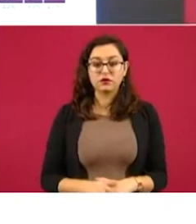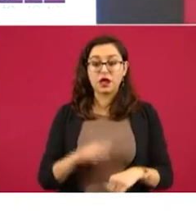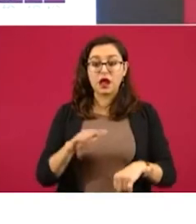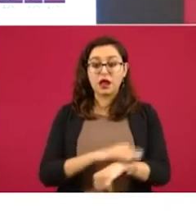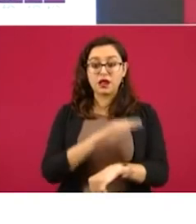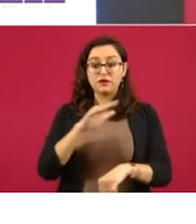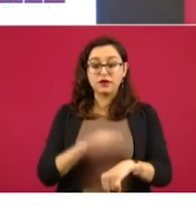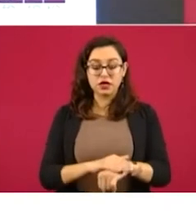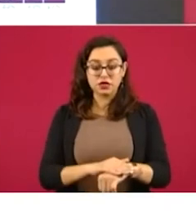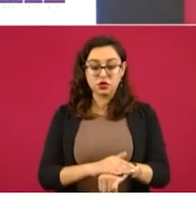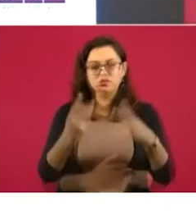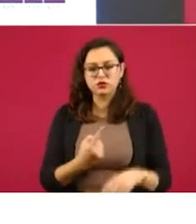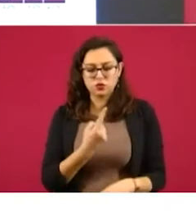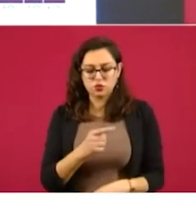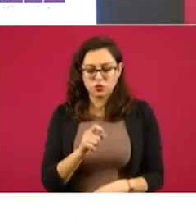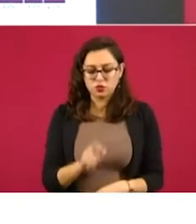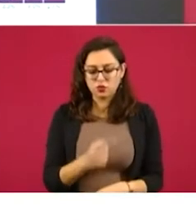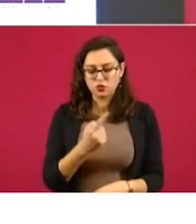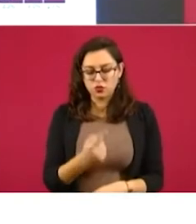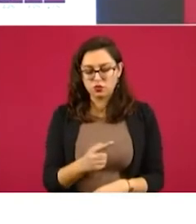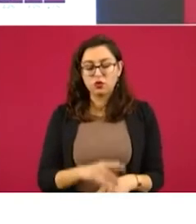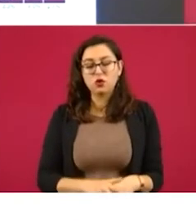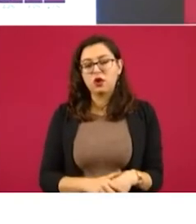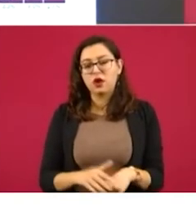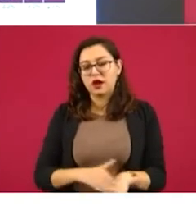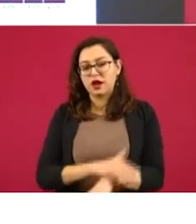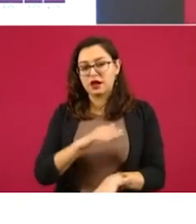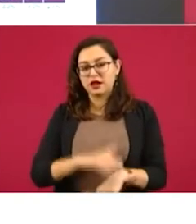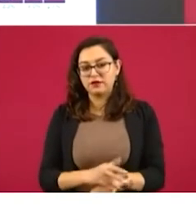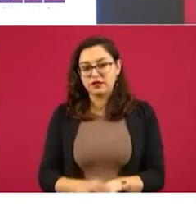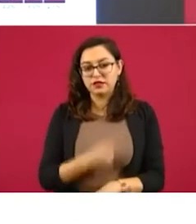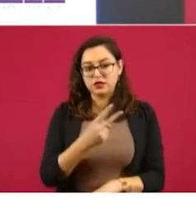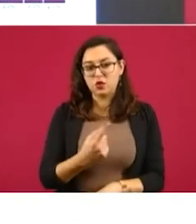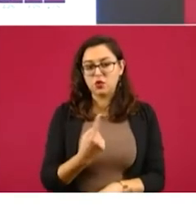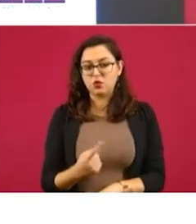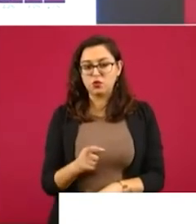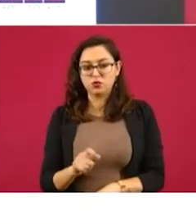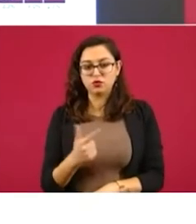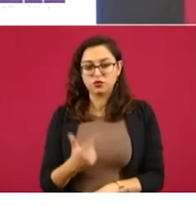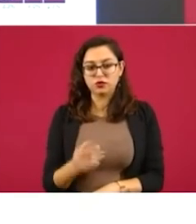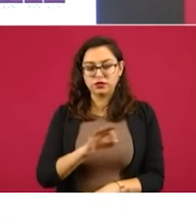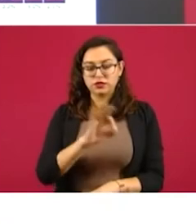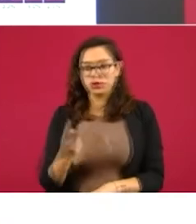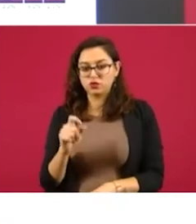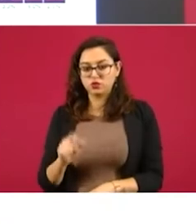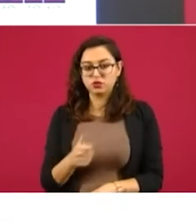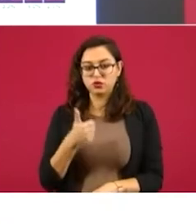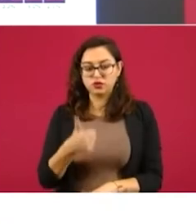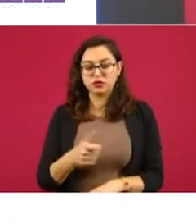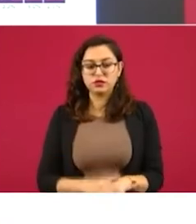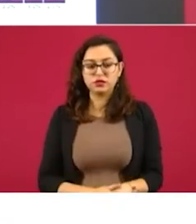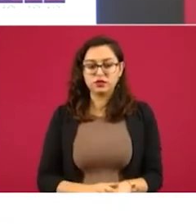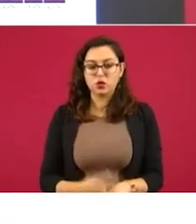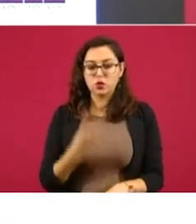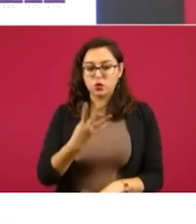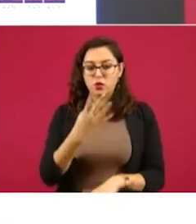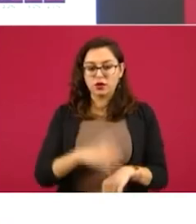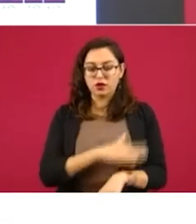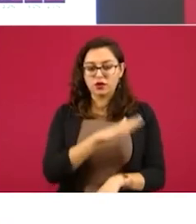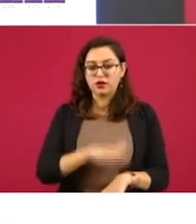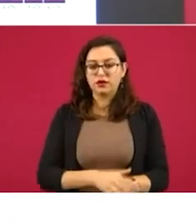1 de calificación 2 de calificación 1.7 3 2.64 de calificación